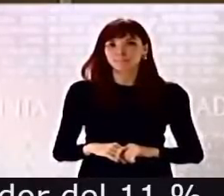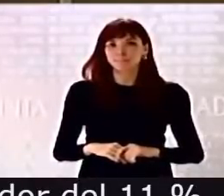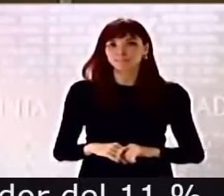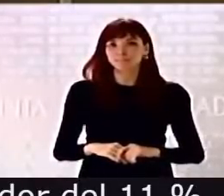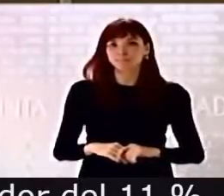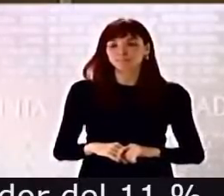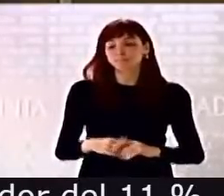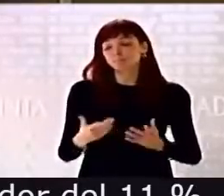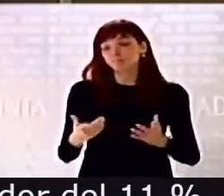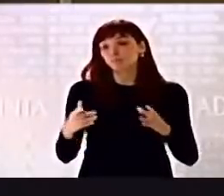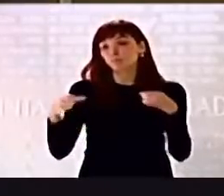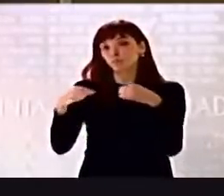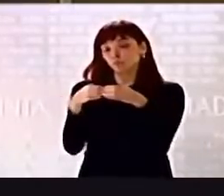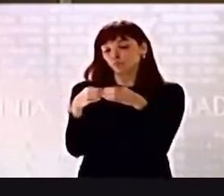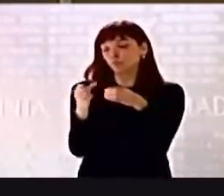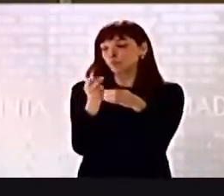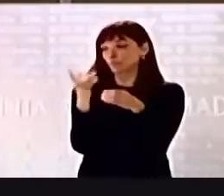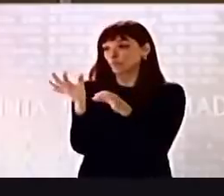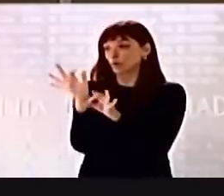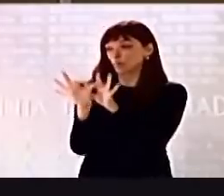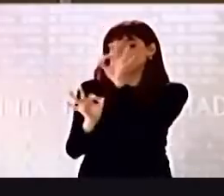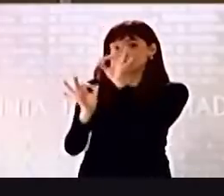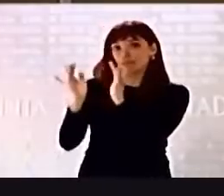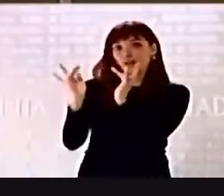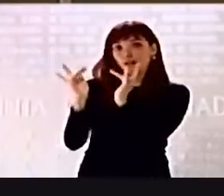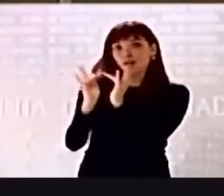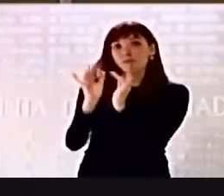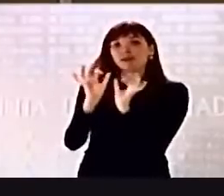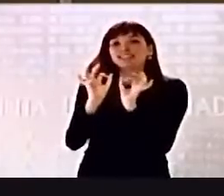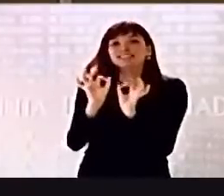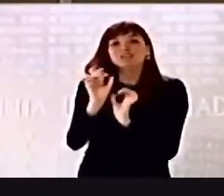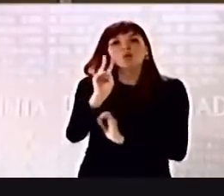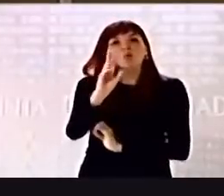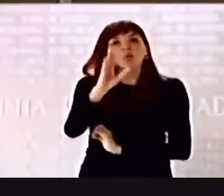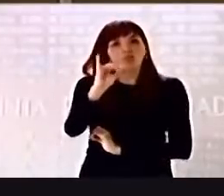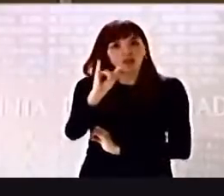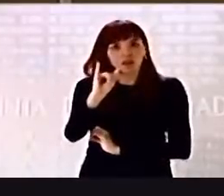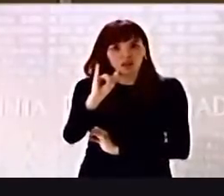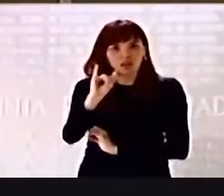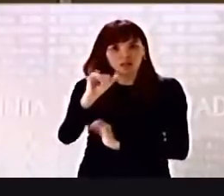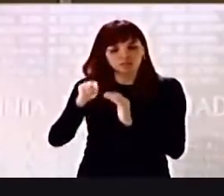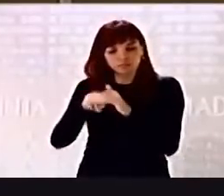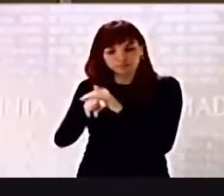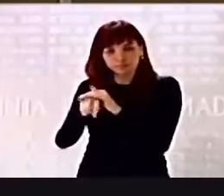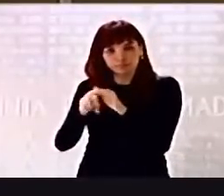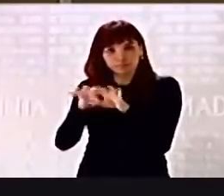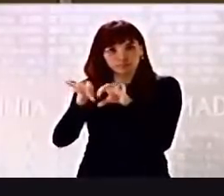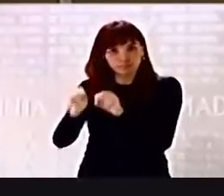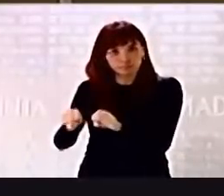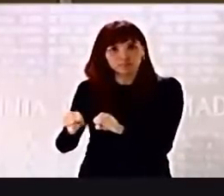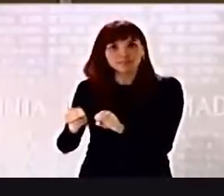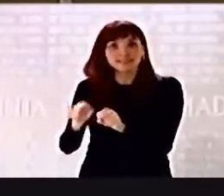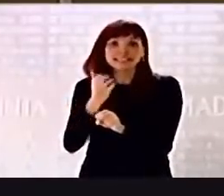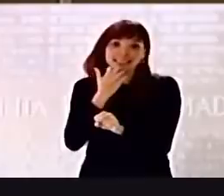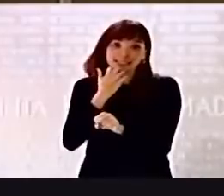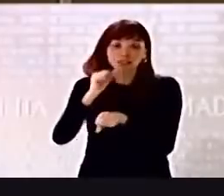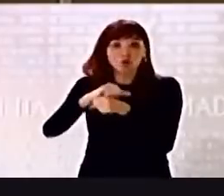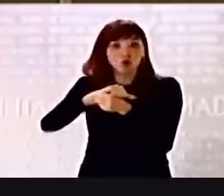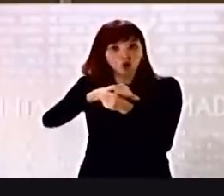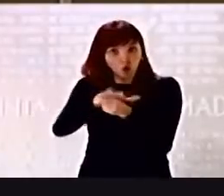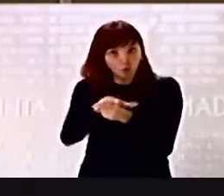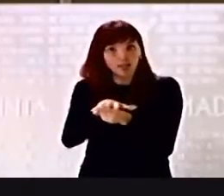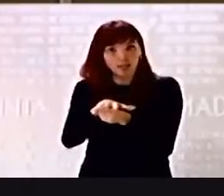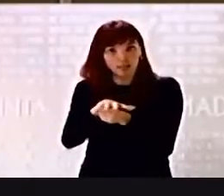Y el porcentaje de ocupación de camas de UCI por COVID en la